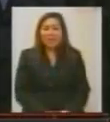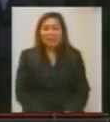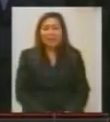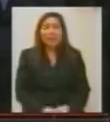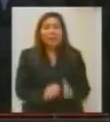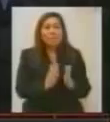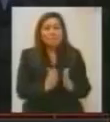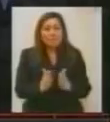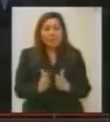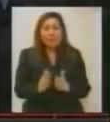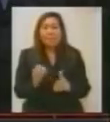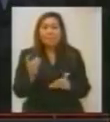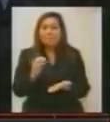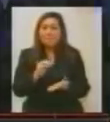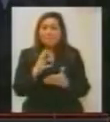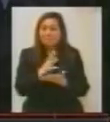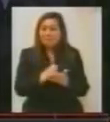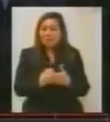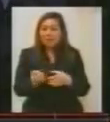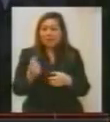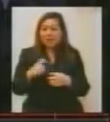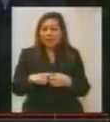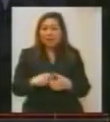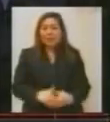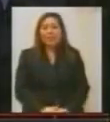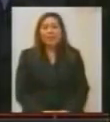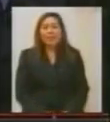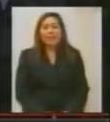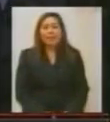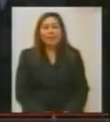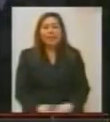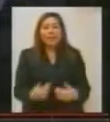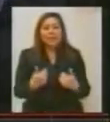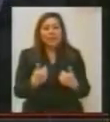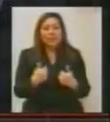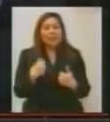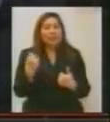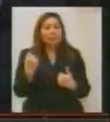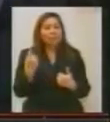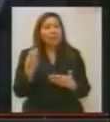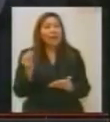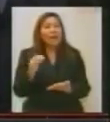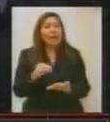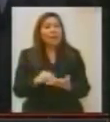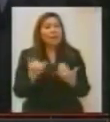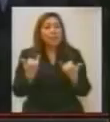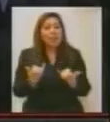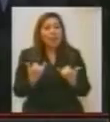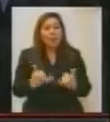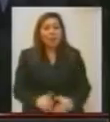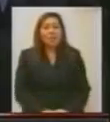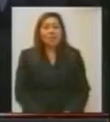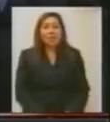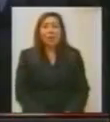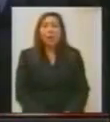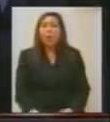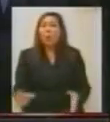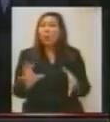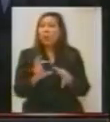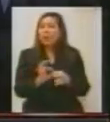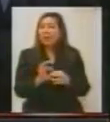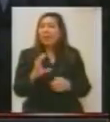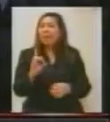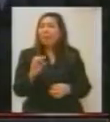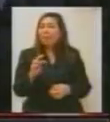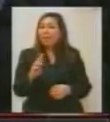En la medida en que tenemos menos integrantes, estaremos cediendo entonces a la bancada correspondiente, que entendemos hasta hoy es la bancada de Dignidad y Democracia, la